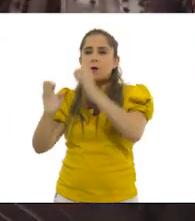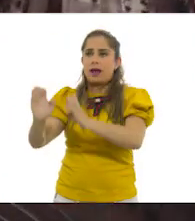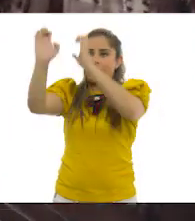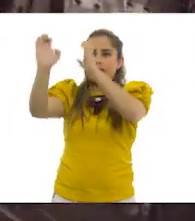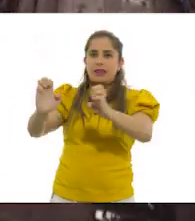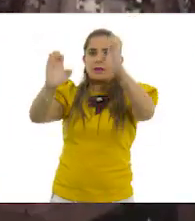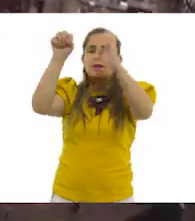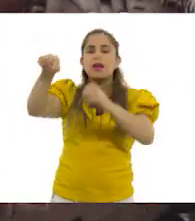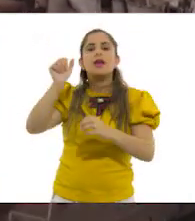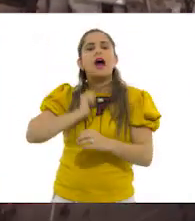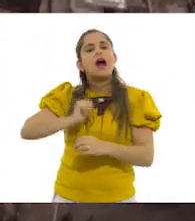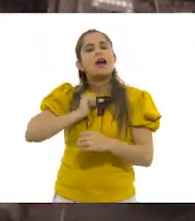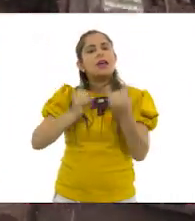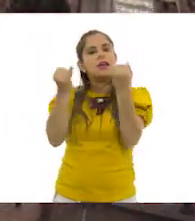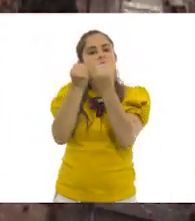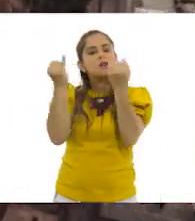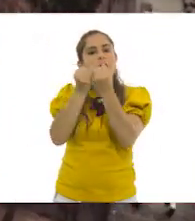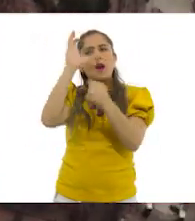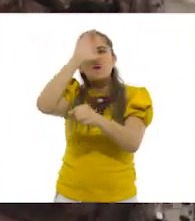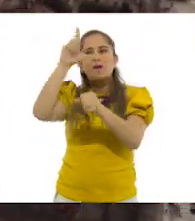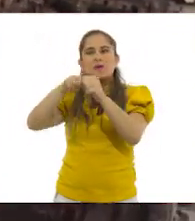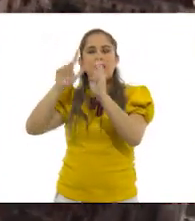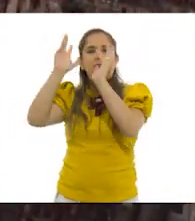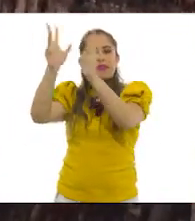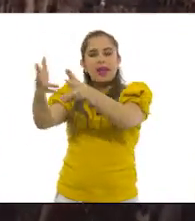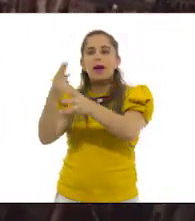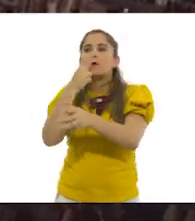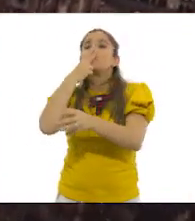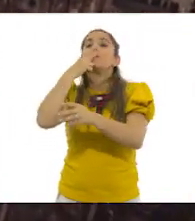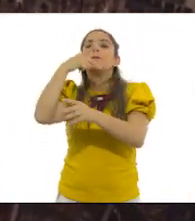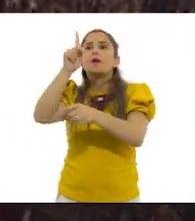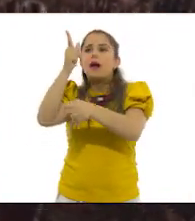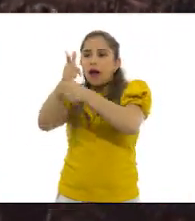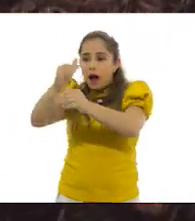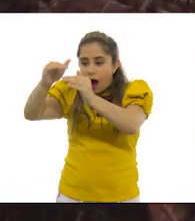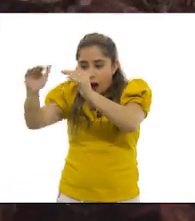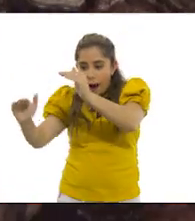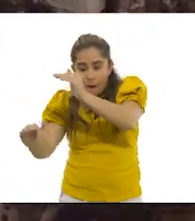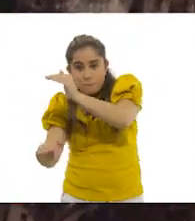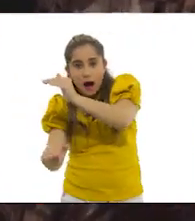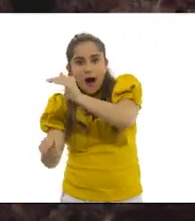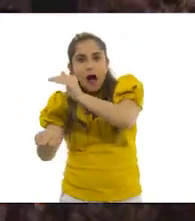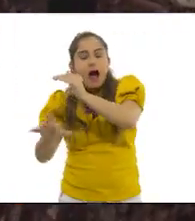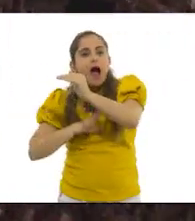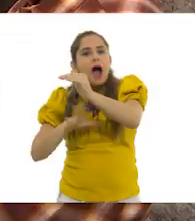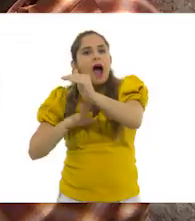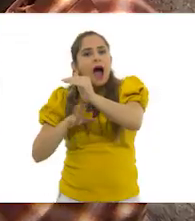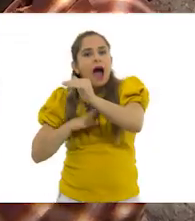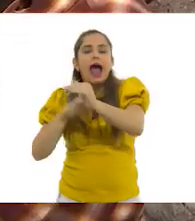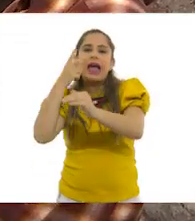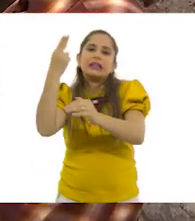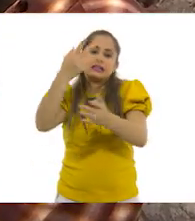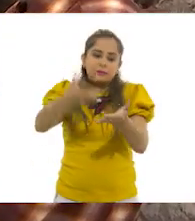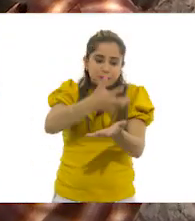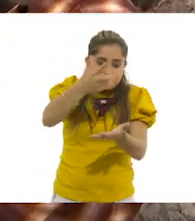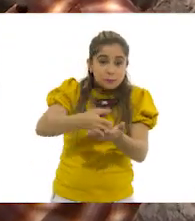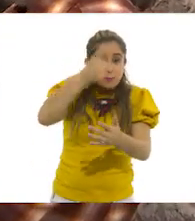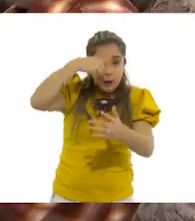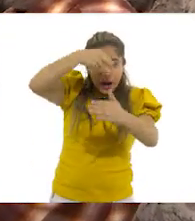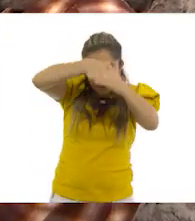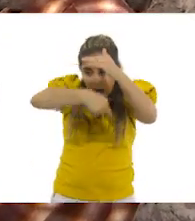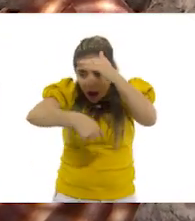Entonces, lo que se va a hacer es que van a convivir el pasado con el presente, ¿no? ¿Qué ¿Qué irán a hacer